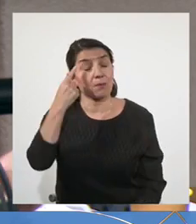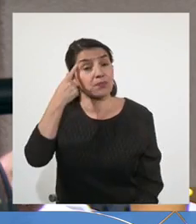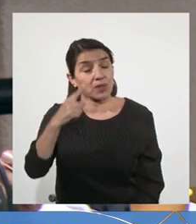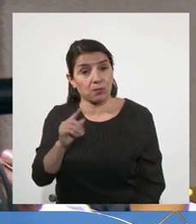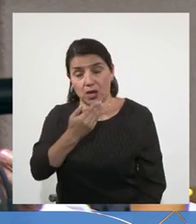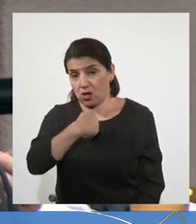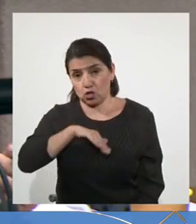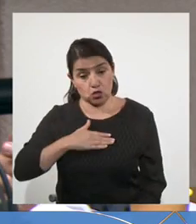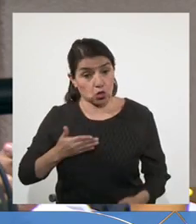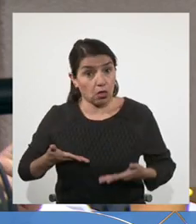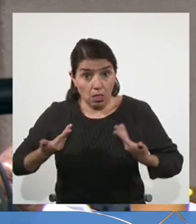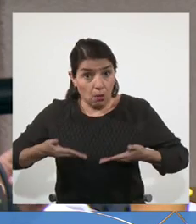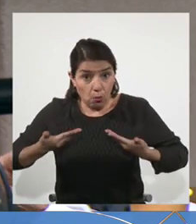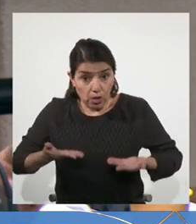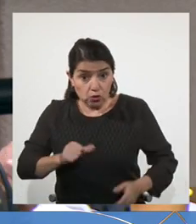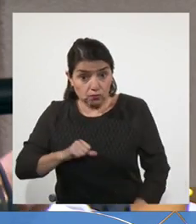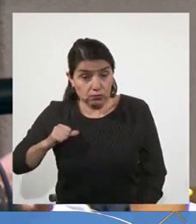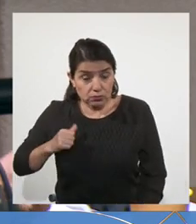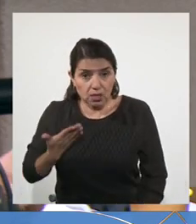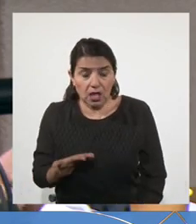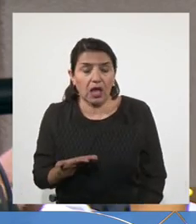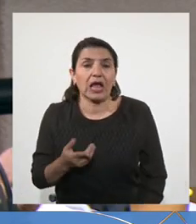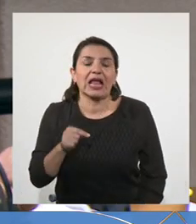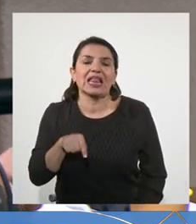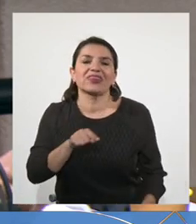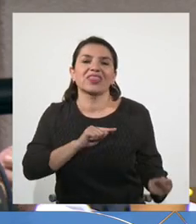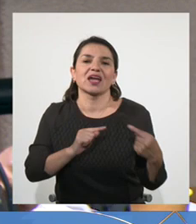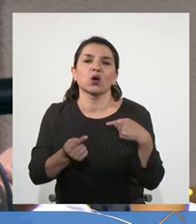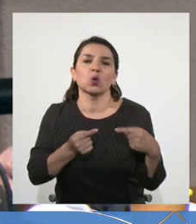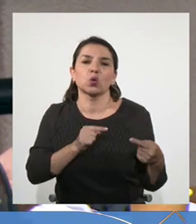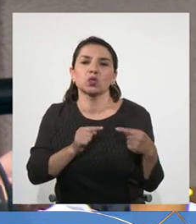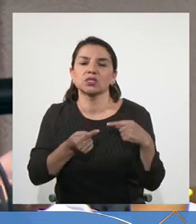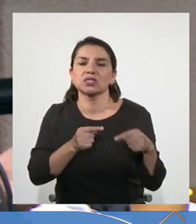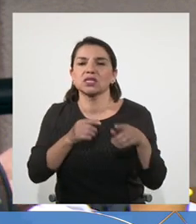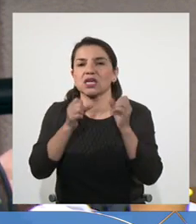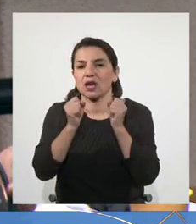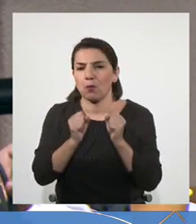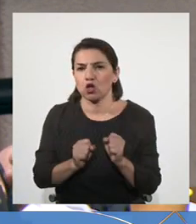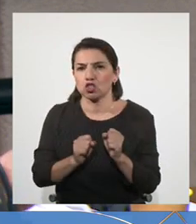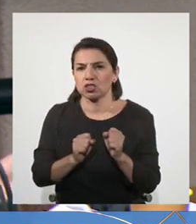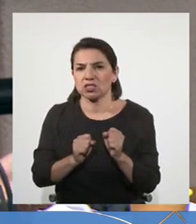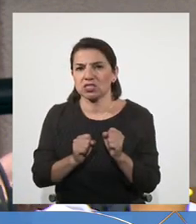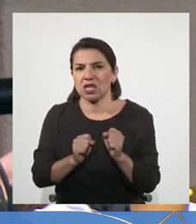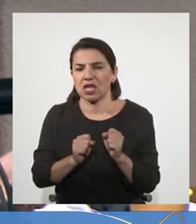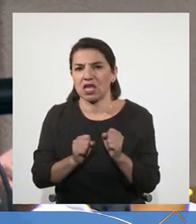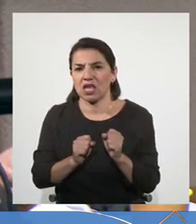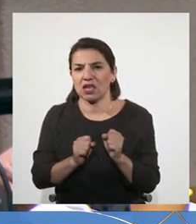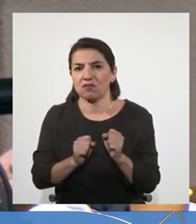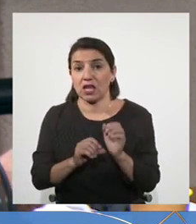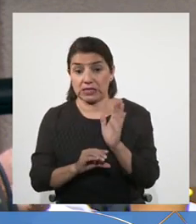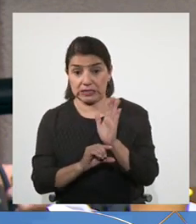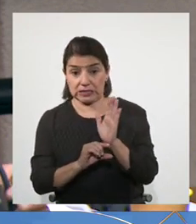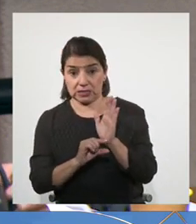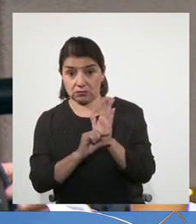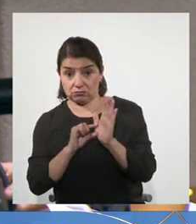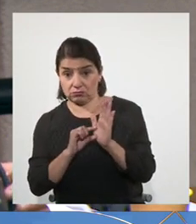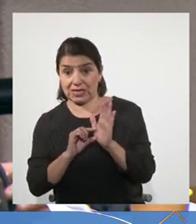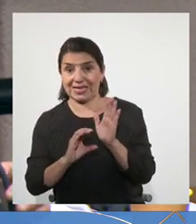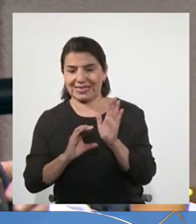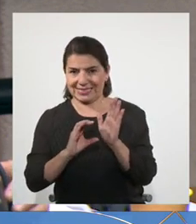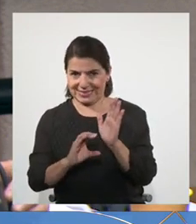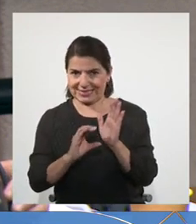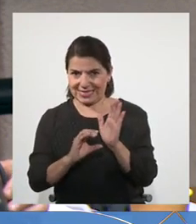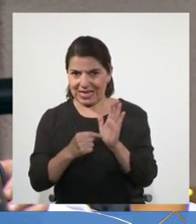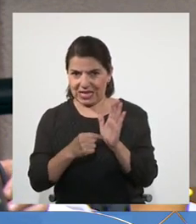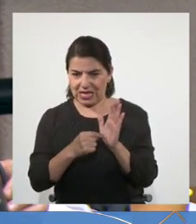estamos dispuestos a discutir acerca de posibles transiciones en el uso de la letra C, pero eso diría en tesoro